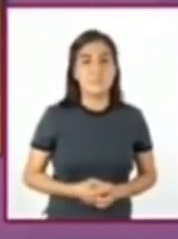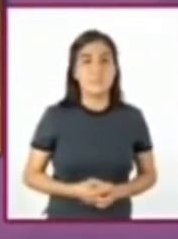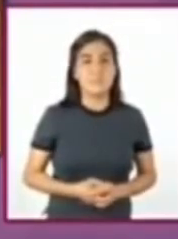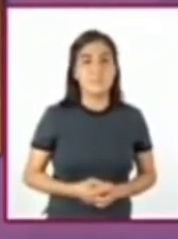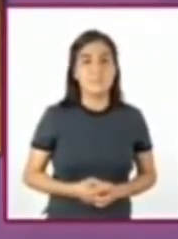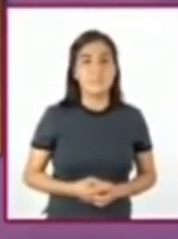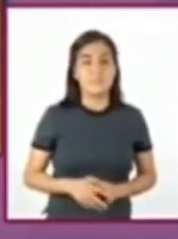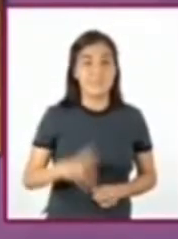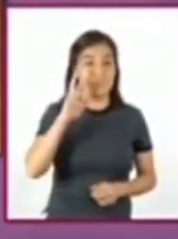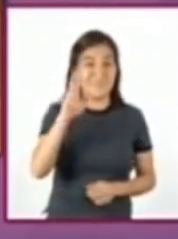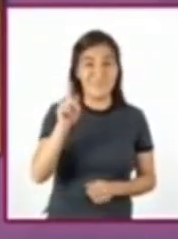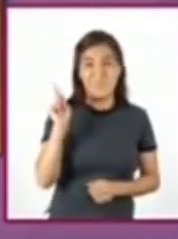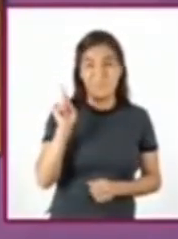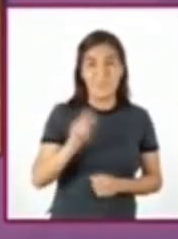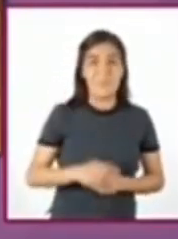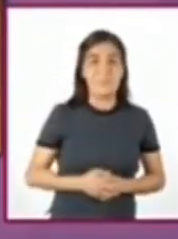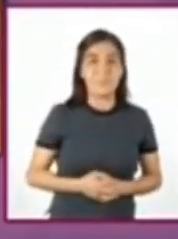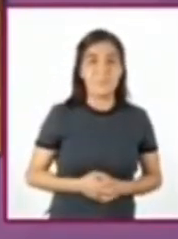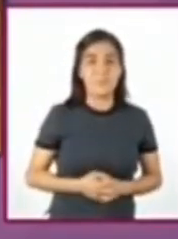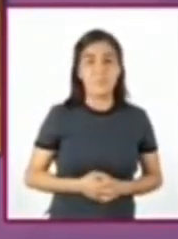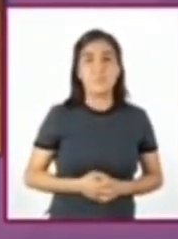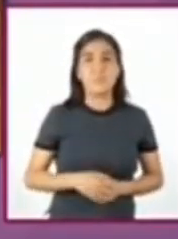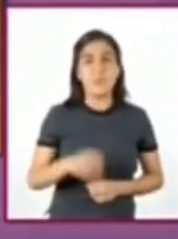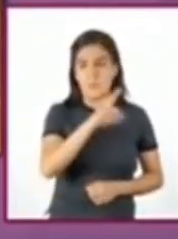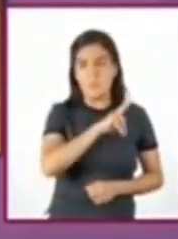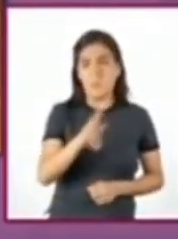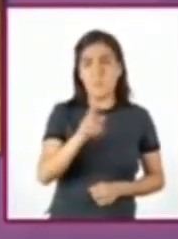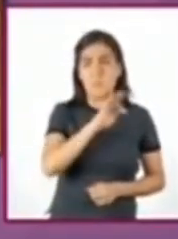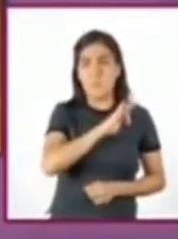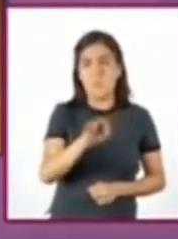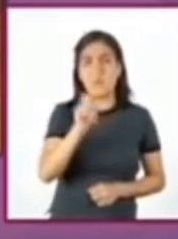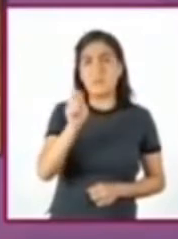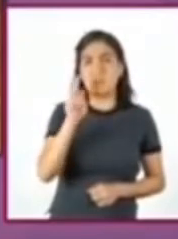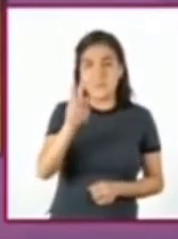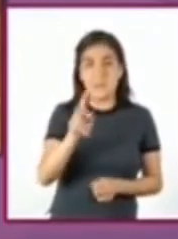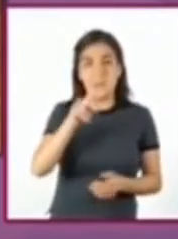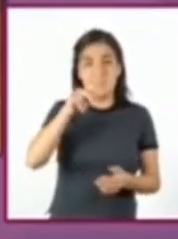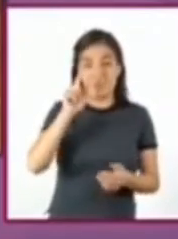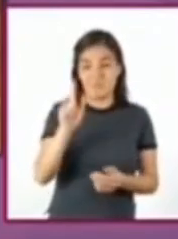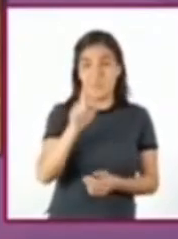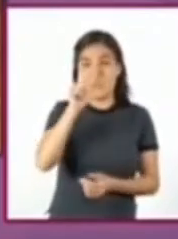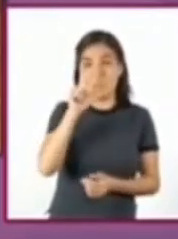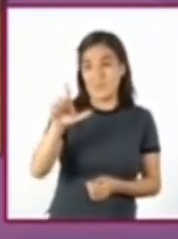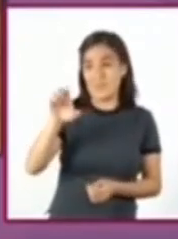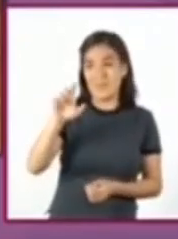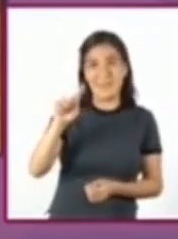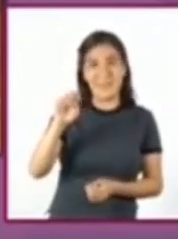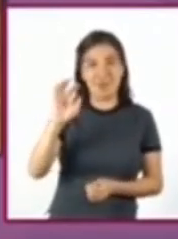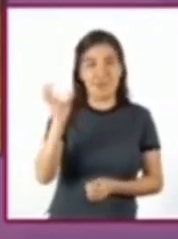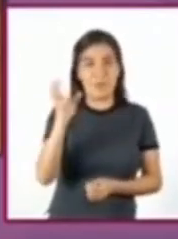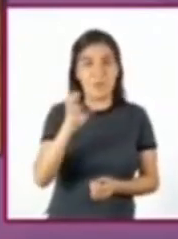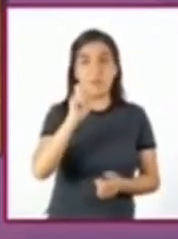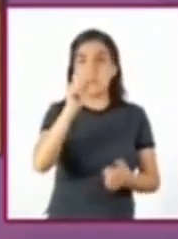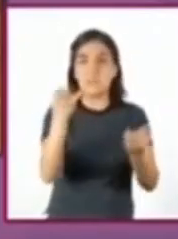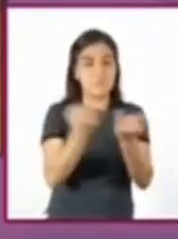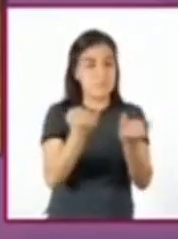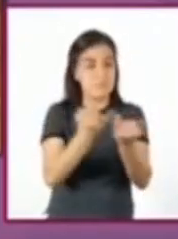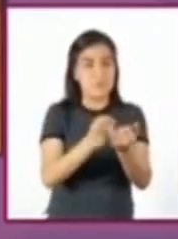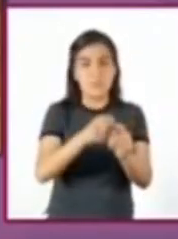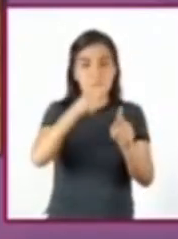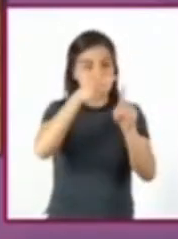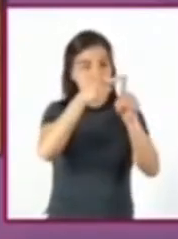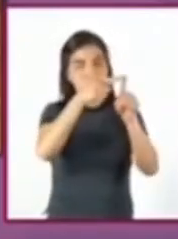En este caso, podemos observar que los pines de los LEDs van a coincidir en las mismas